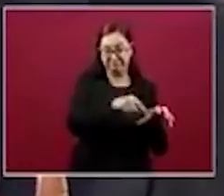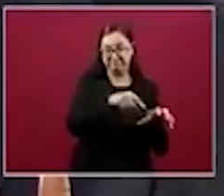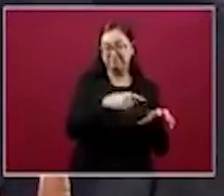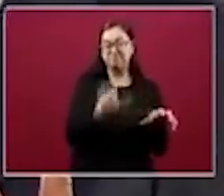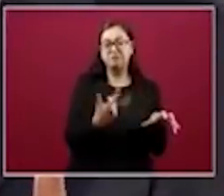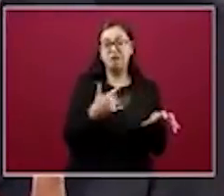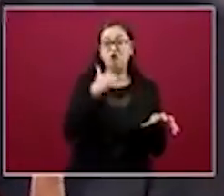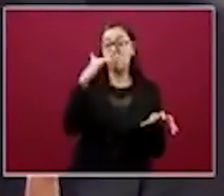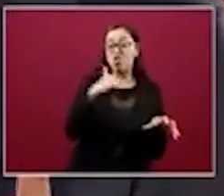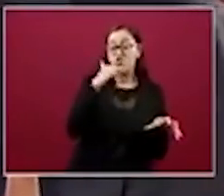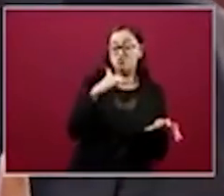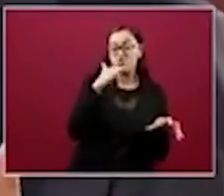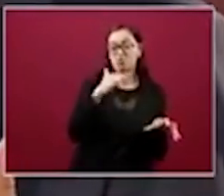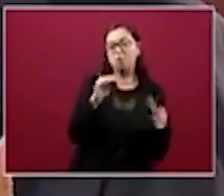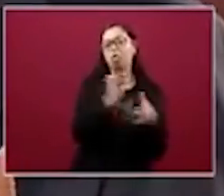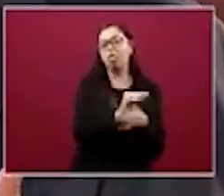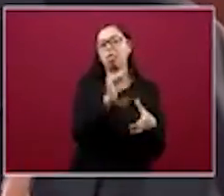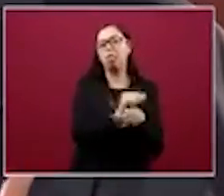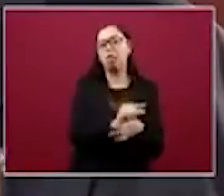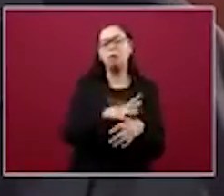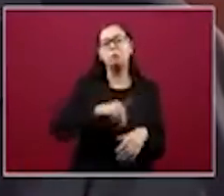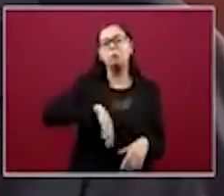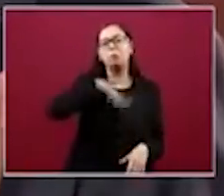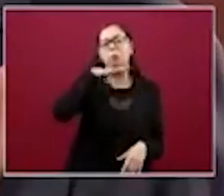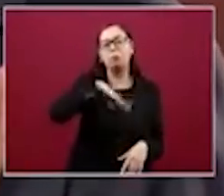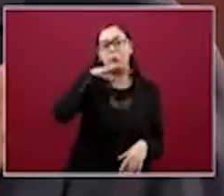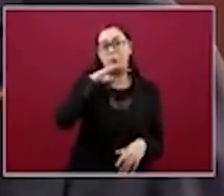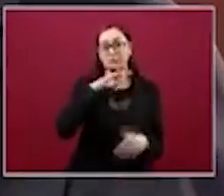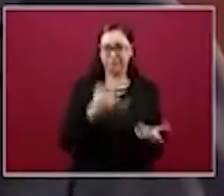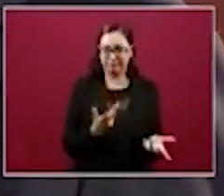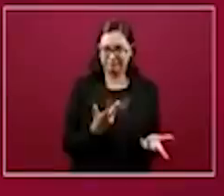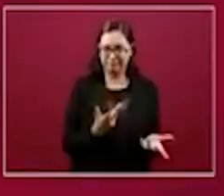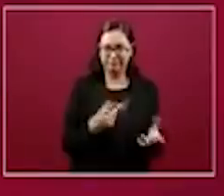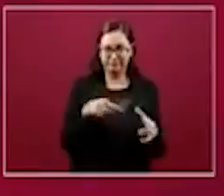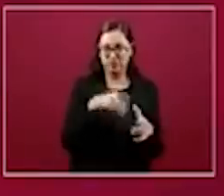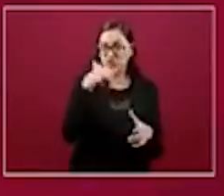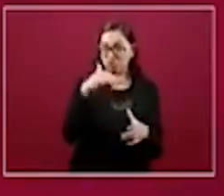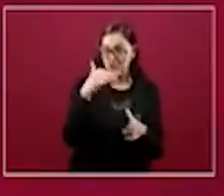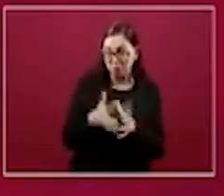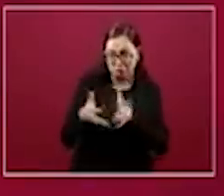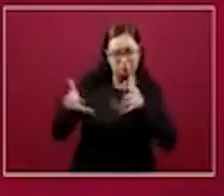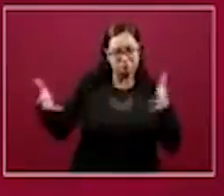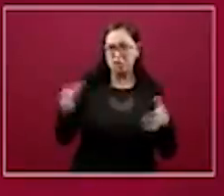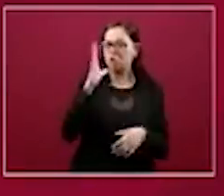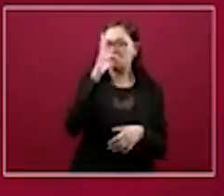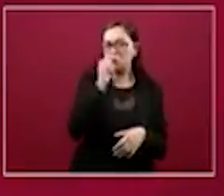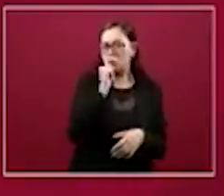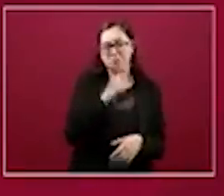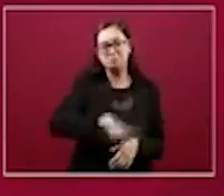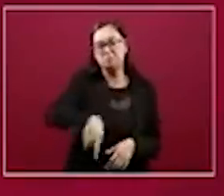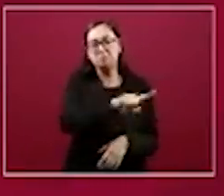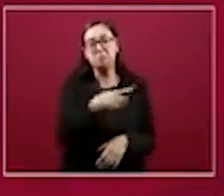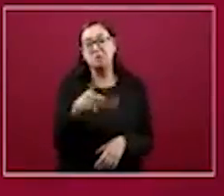La corrupción impide el crecimiento.